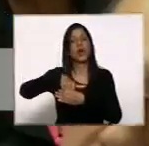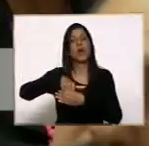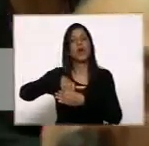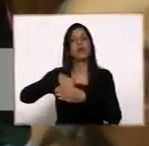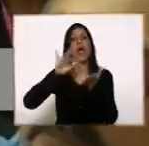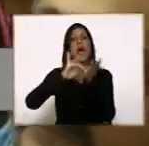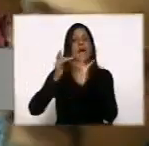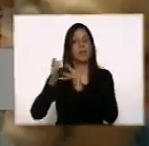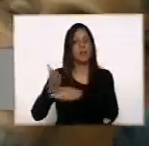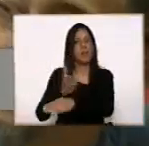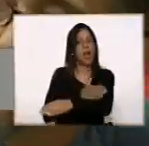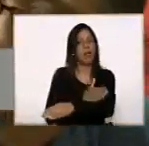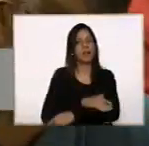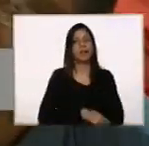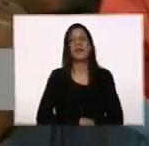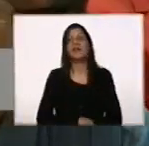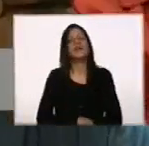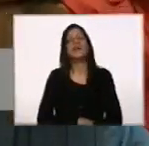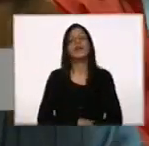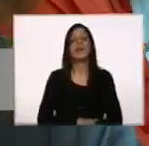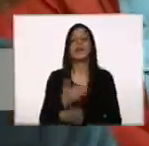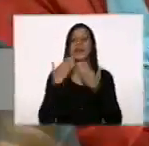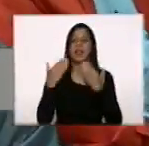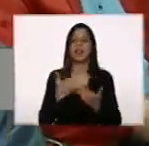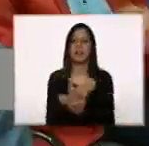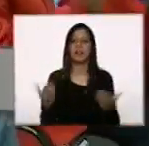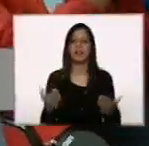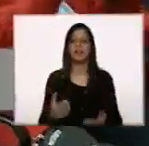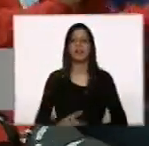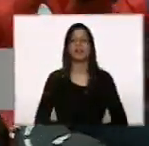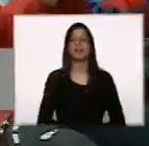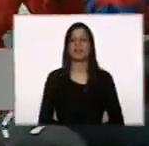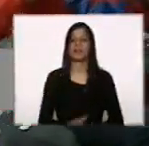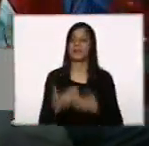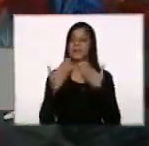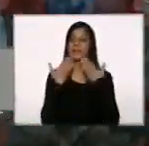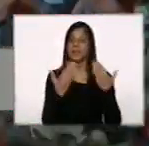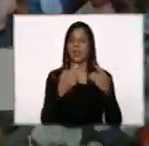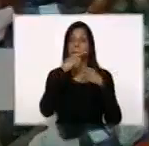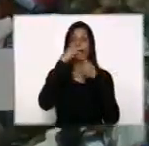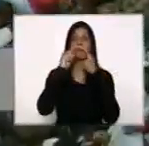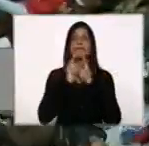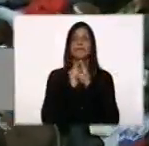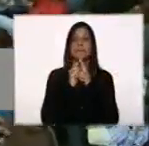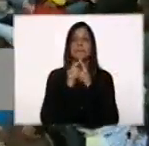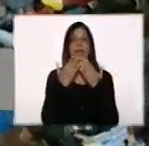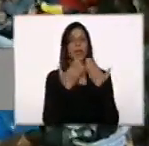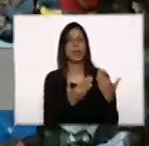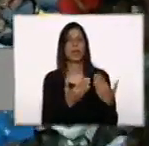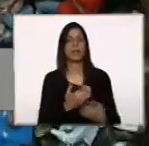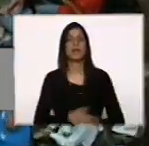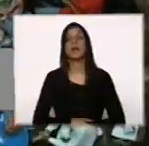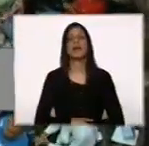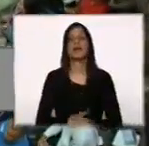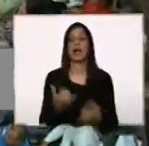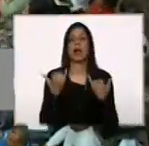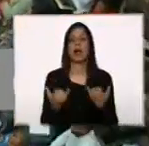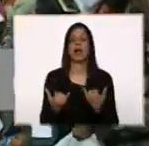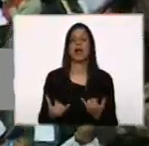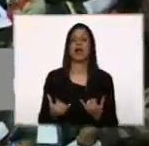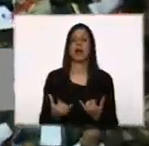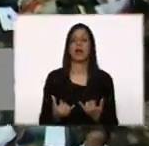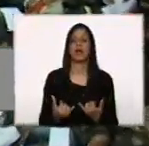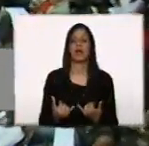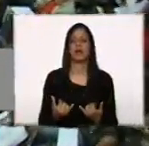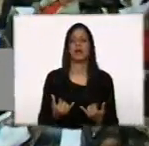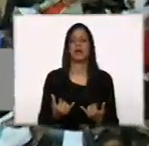el primer cuatrimestre de este año. Muchas gracias, señor presidente. Gracias, constituyente Meliach. Voy a dar la palabra a la